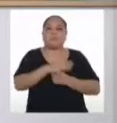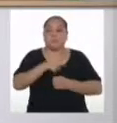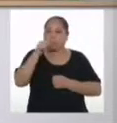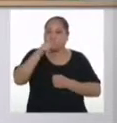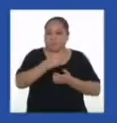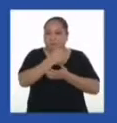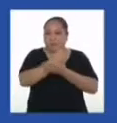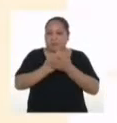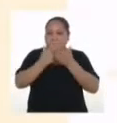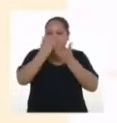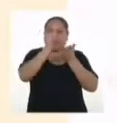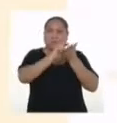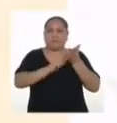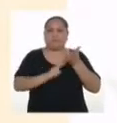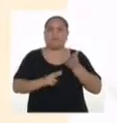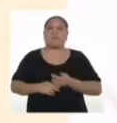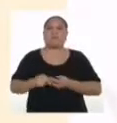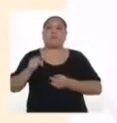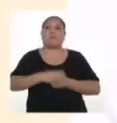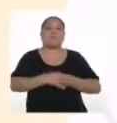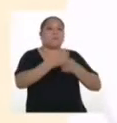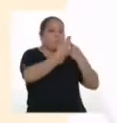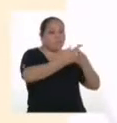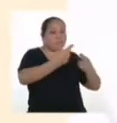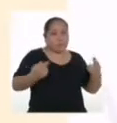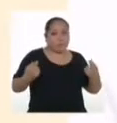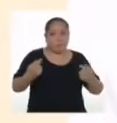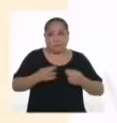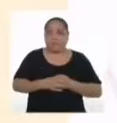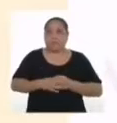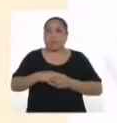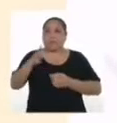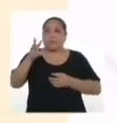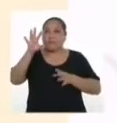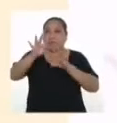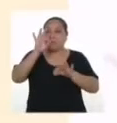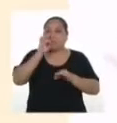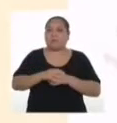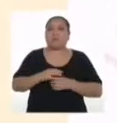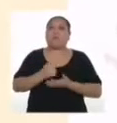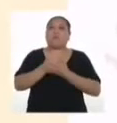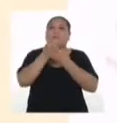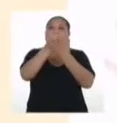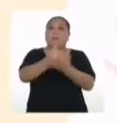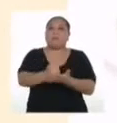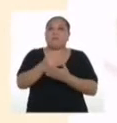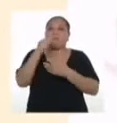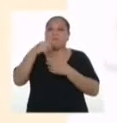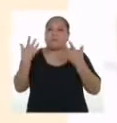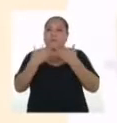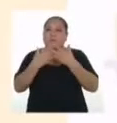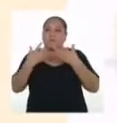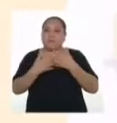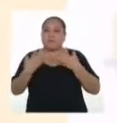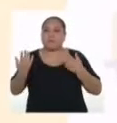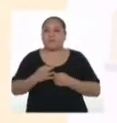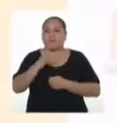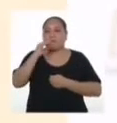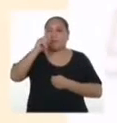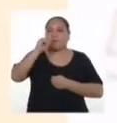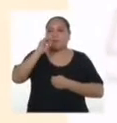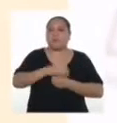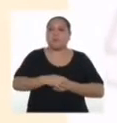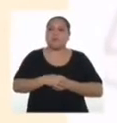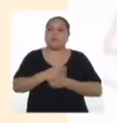texto en este párrafo. Los recursos disponibles conforman el campo de mayor contribución de la cuenca en relación con los factores territoriales